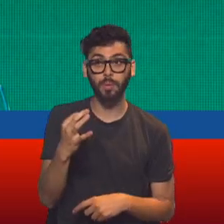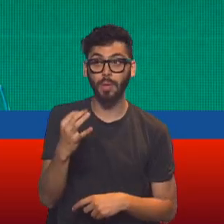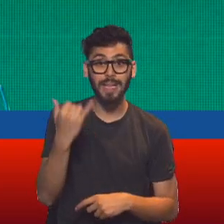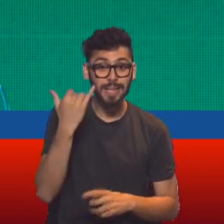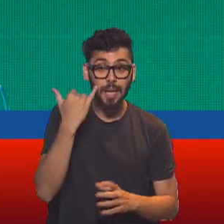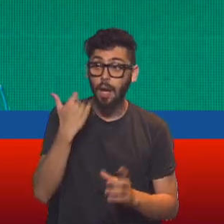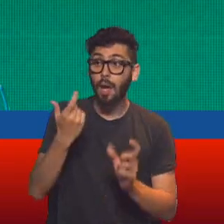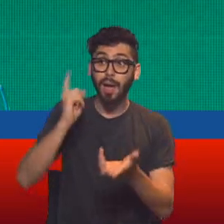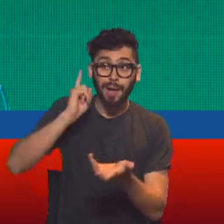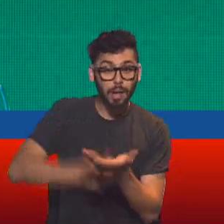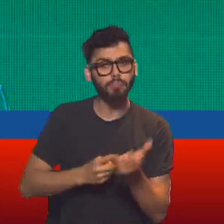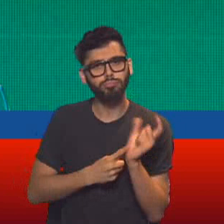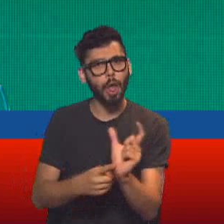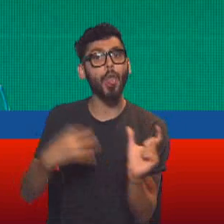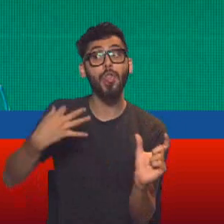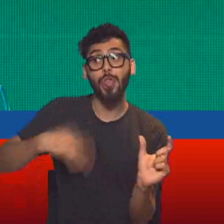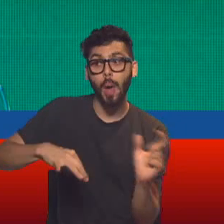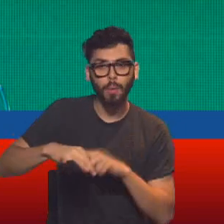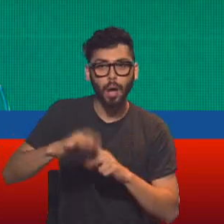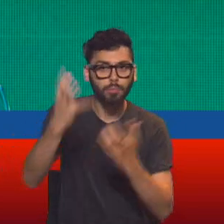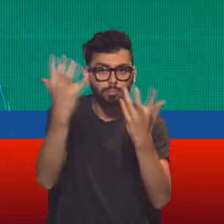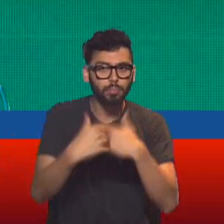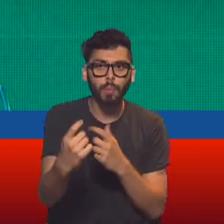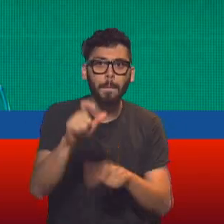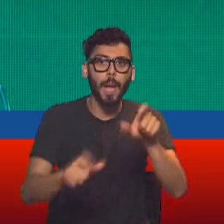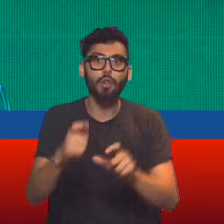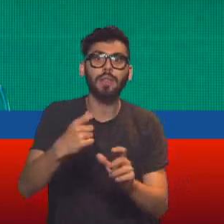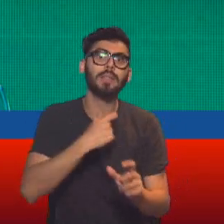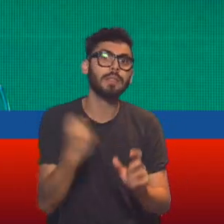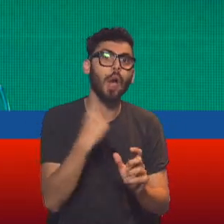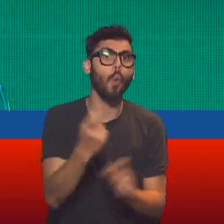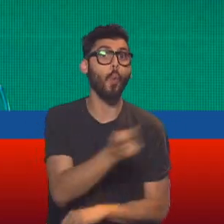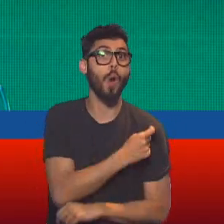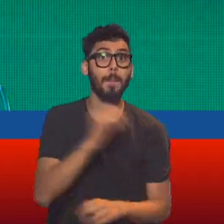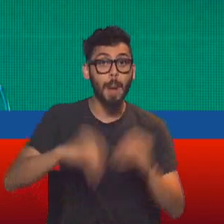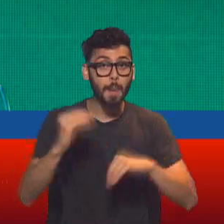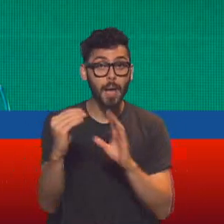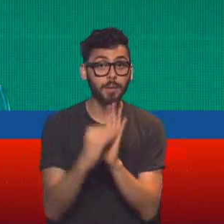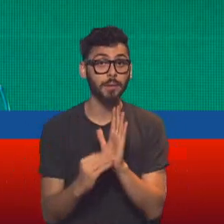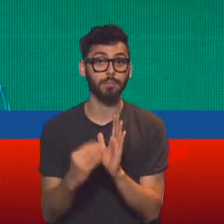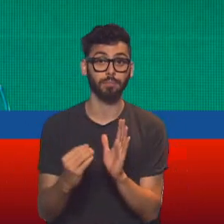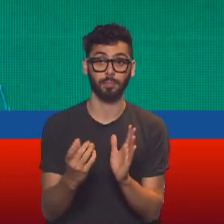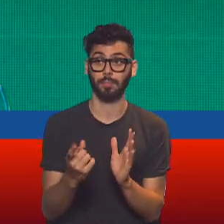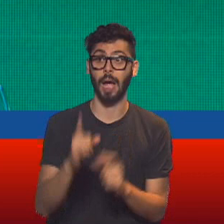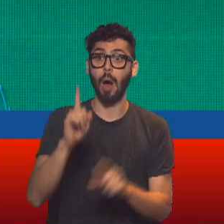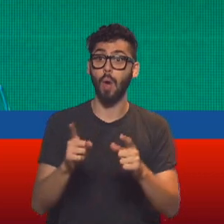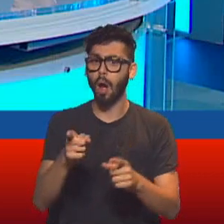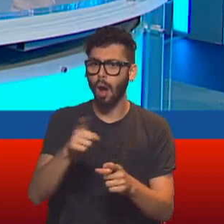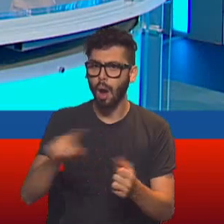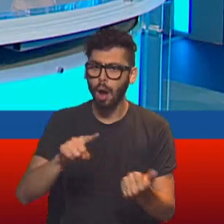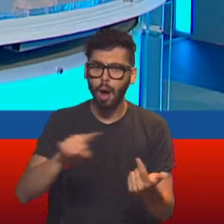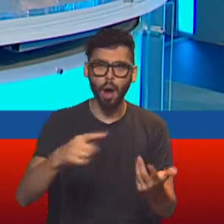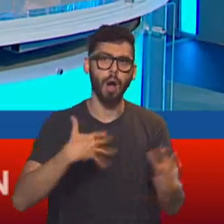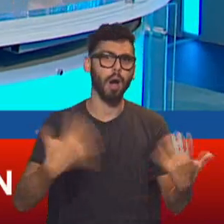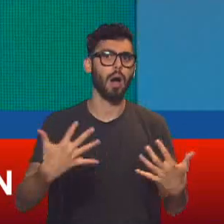vacunas. Ni bien se implementó, se notó que había más gente intentando vacunarse porque, claro, empezaban a quedar afuera de determinadas actividades. Hubo